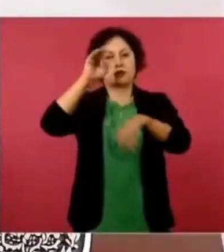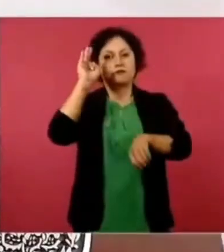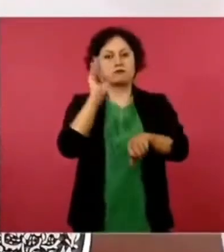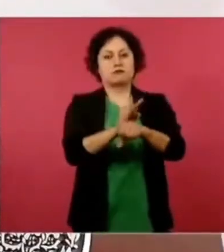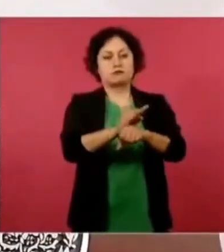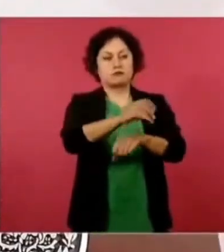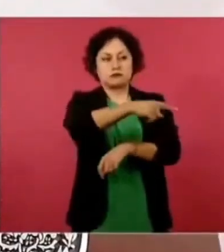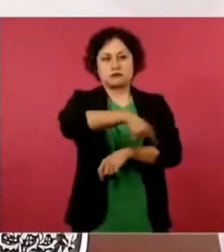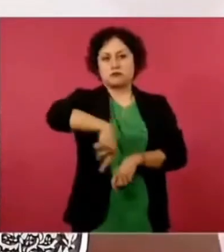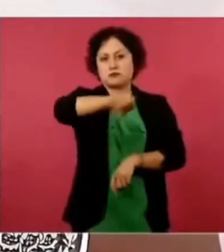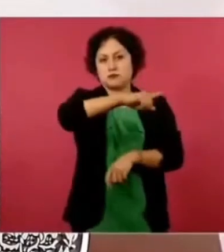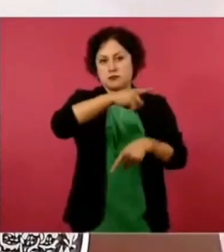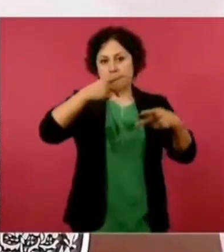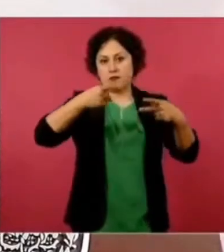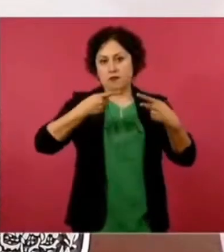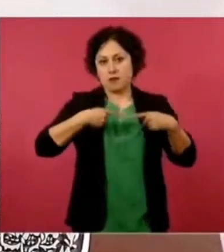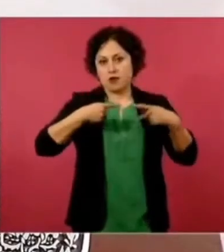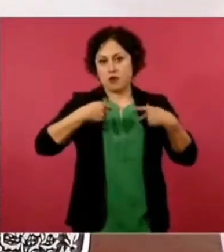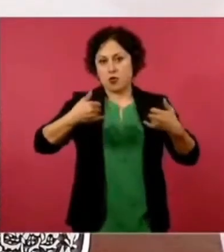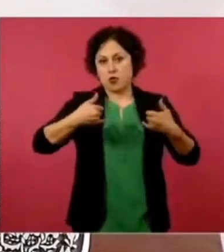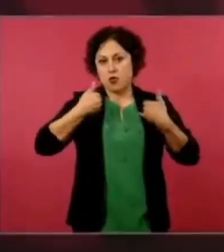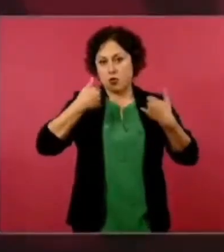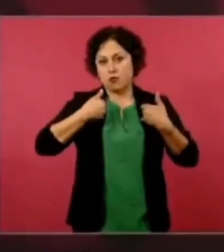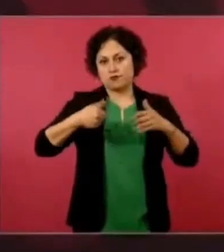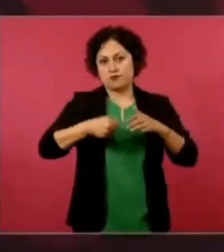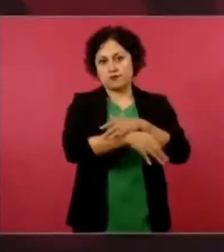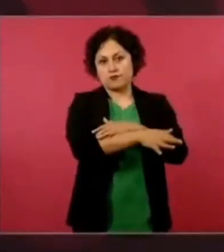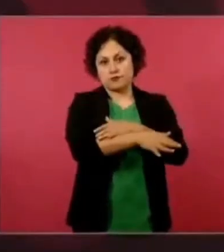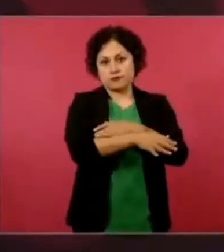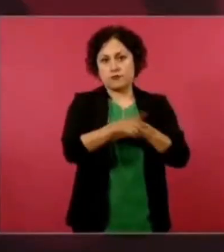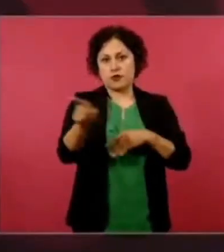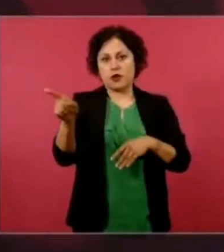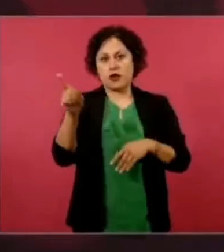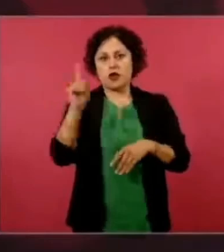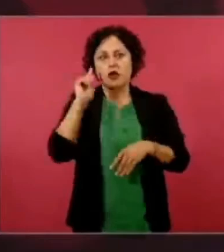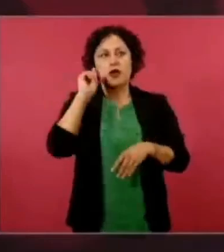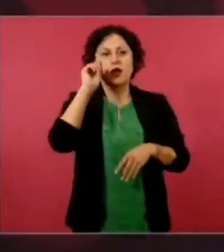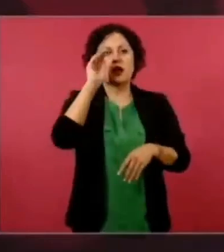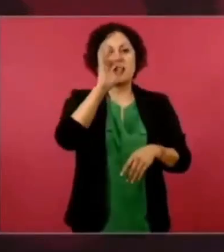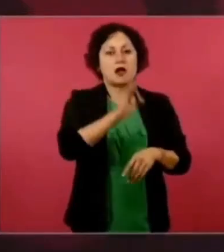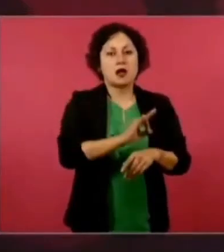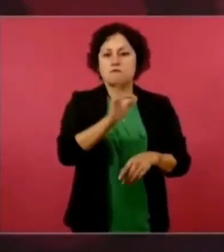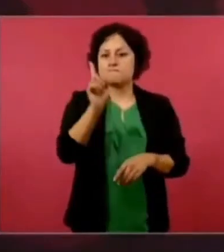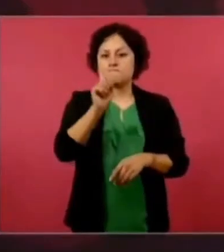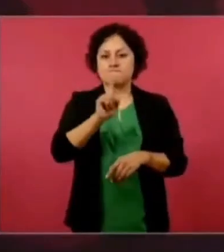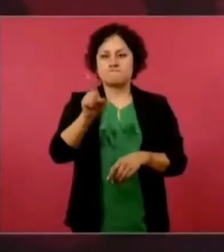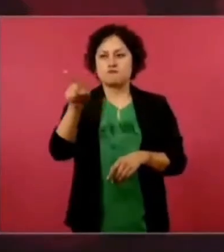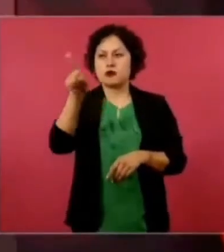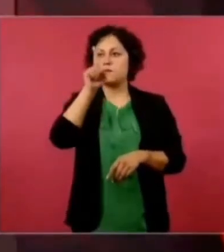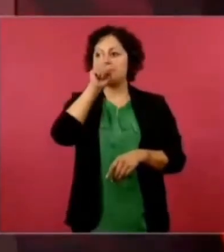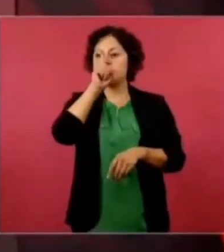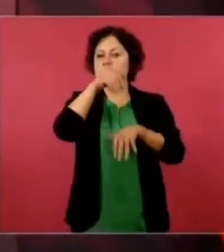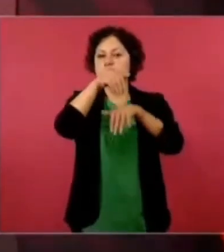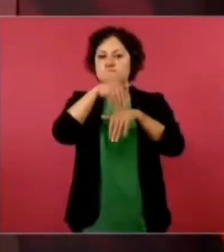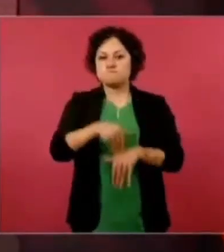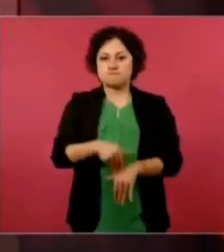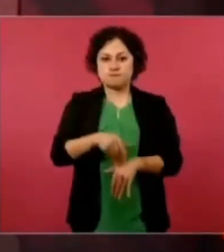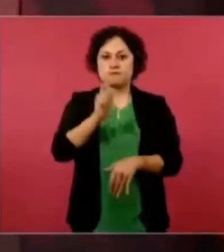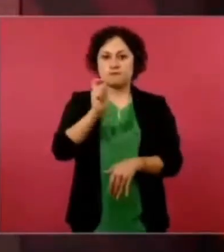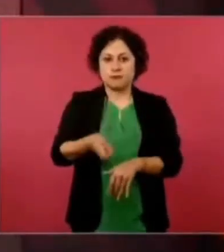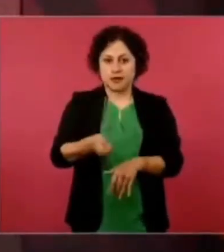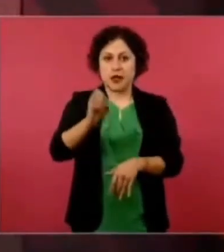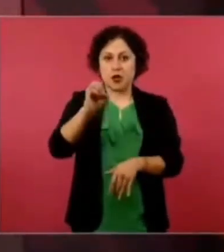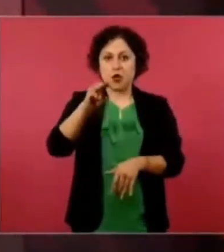proteger a los jóvenes y no lo hicieron. Pero eso es omisión. Y lo